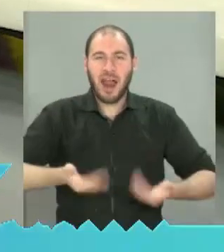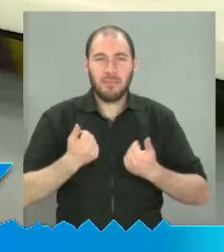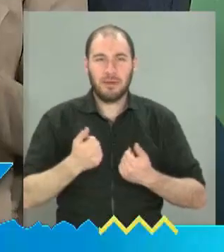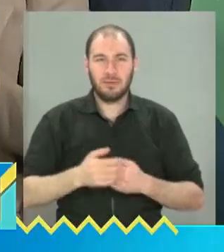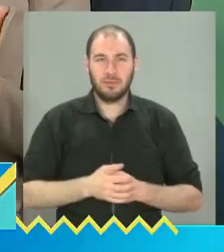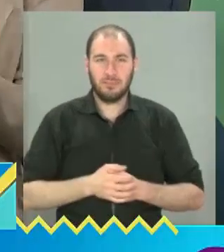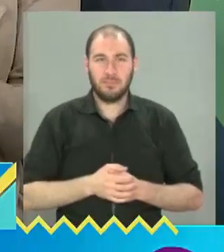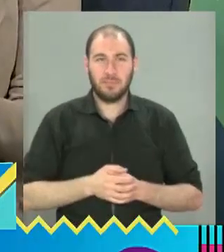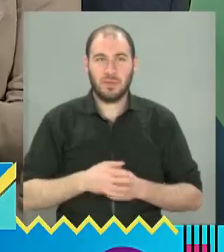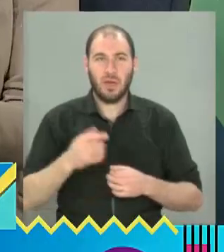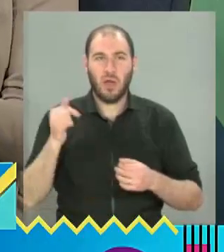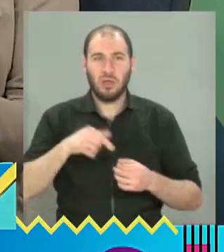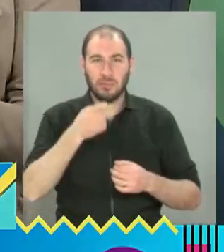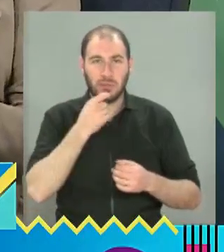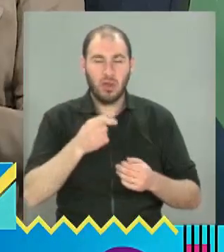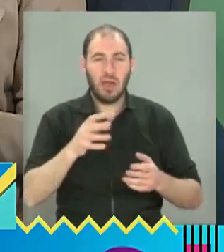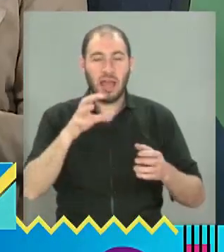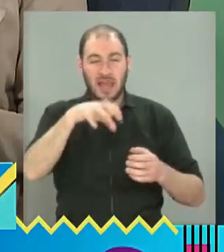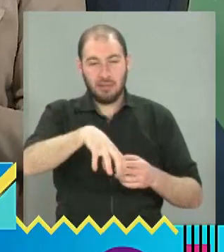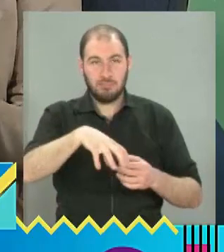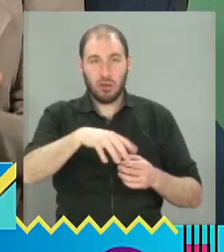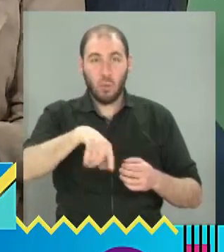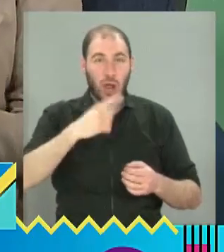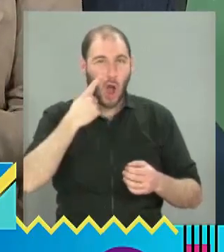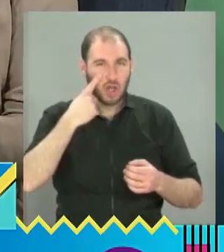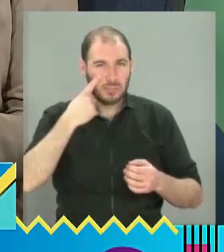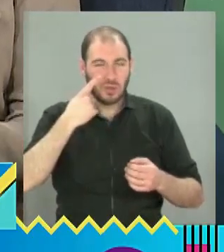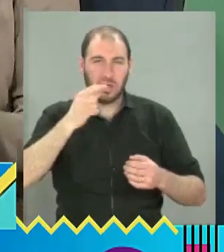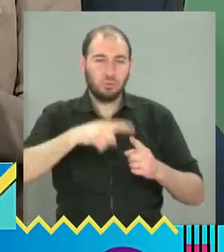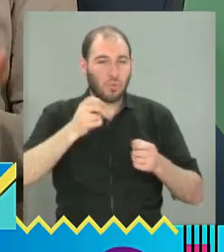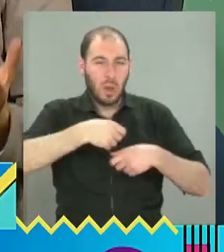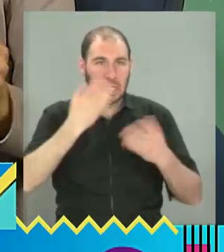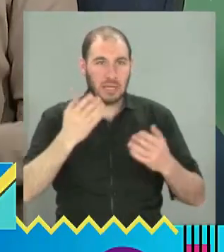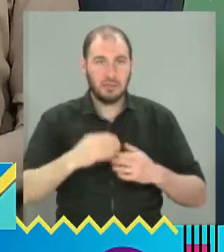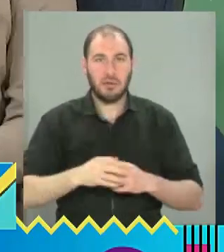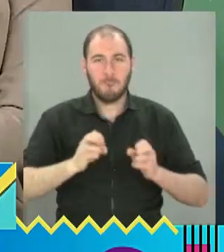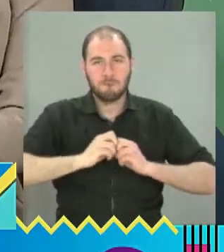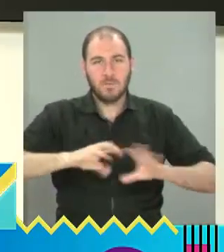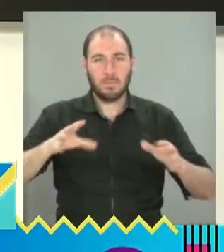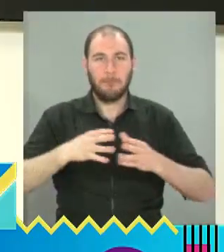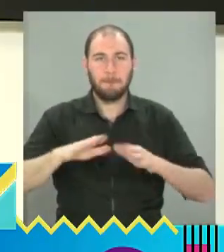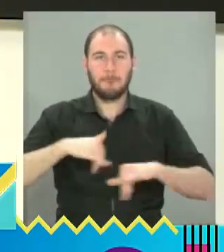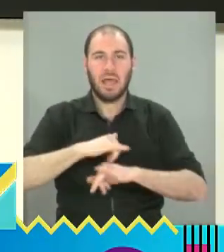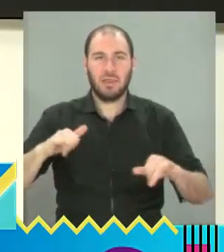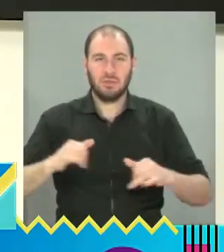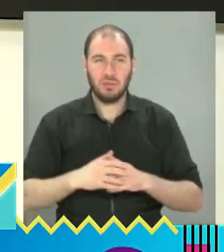apenas se active la instancia, digamos, de conocimiento de cualquier institución, salgan los medios de comunicación, con una exposición